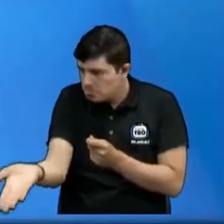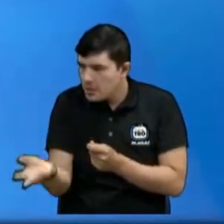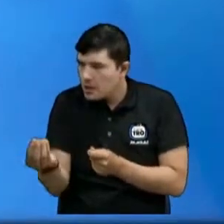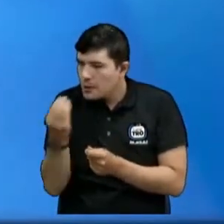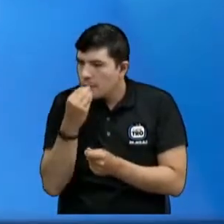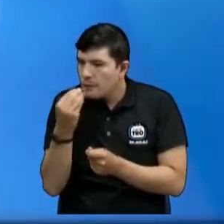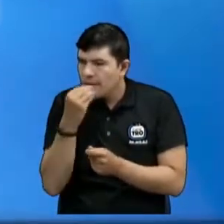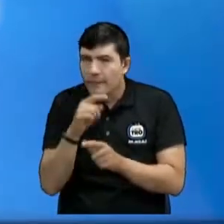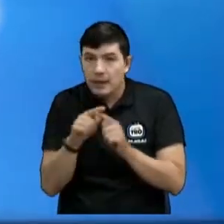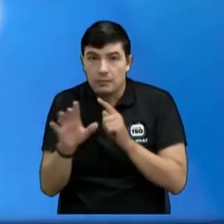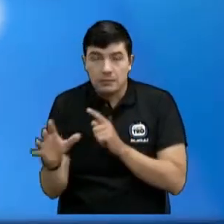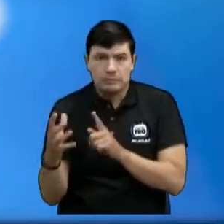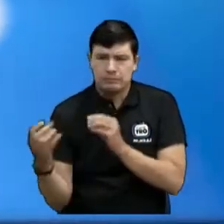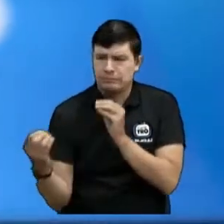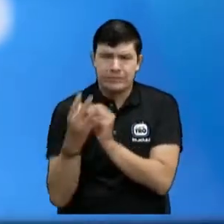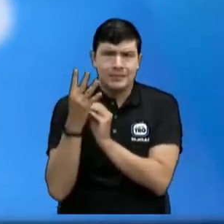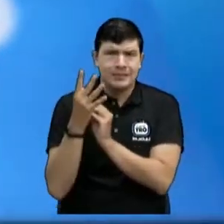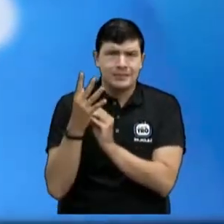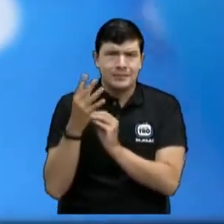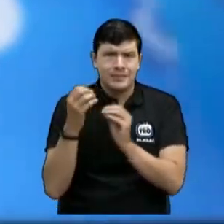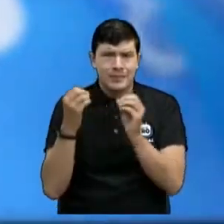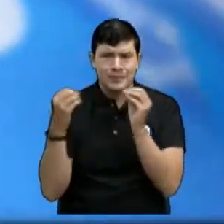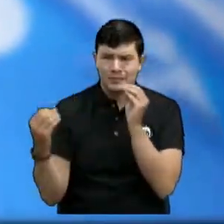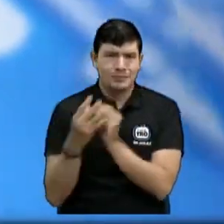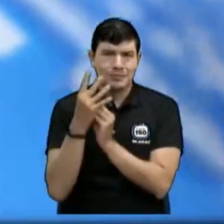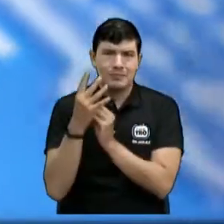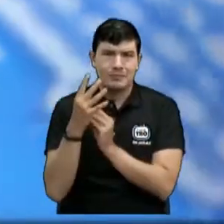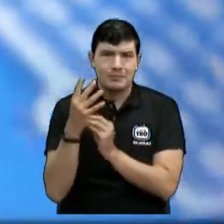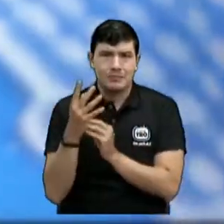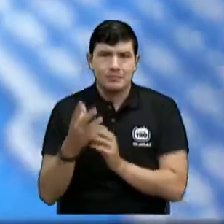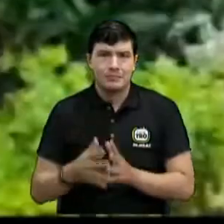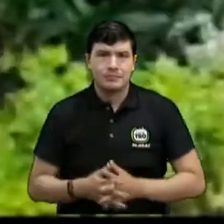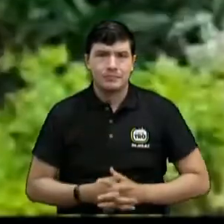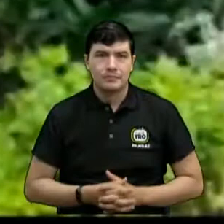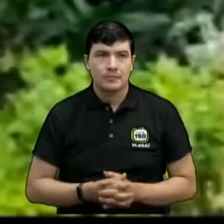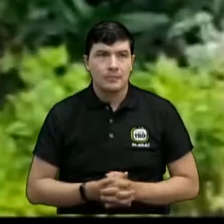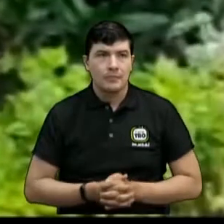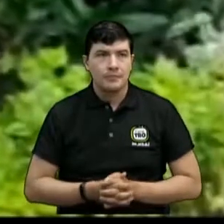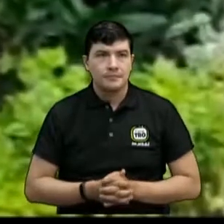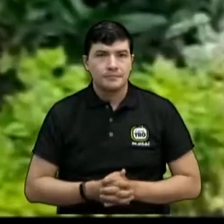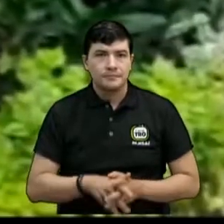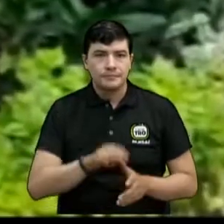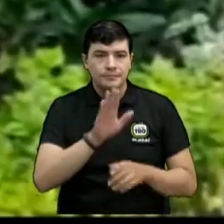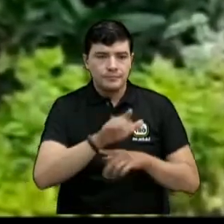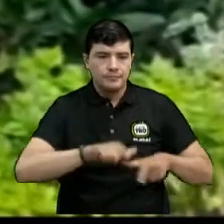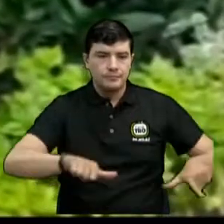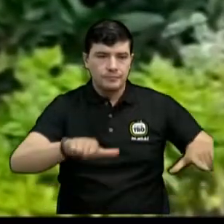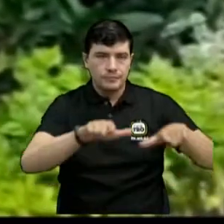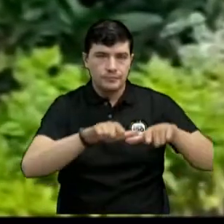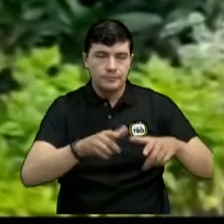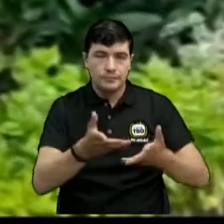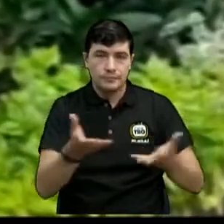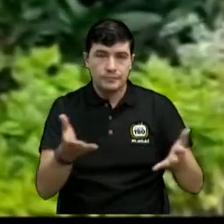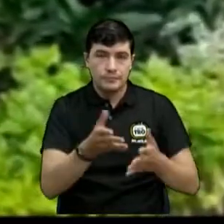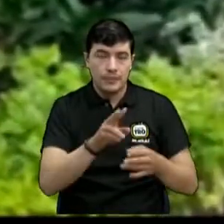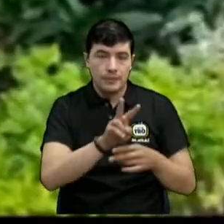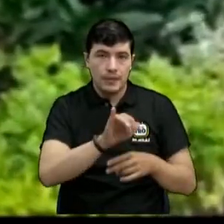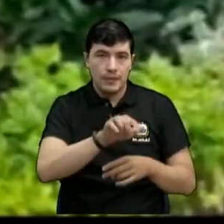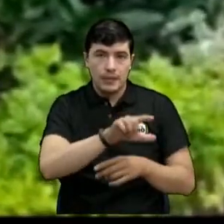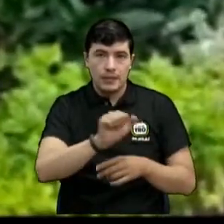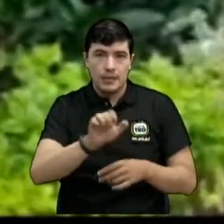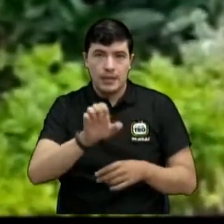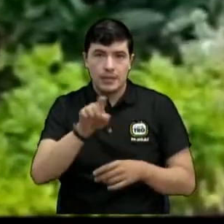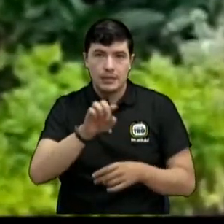pero desafortunadamente la mascota la atacó. Que en el asentamiento humano Villa Esperanza de la